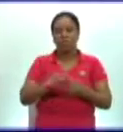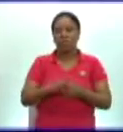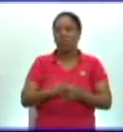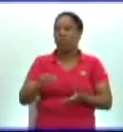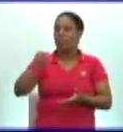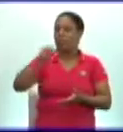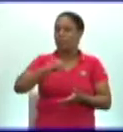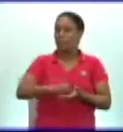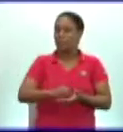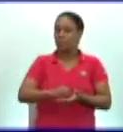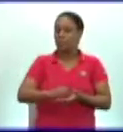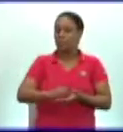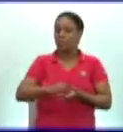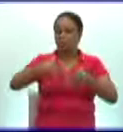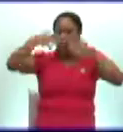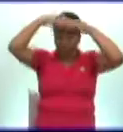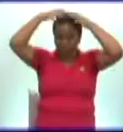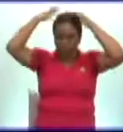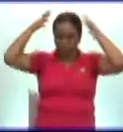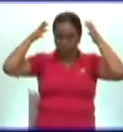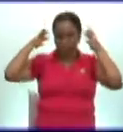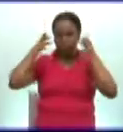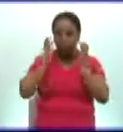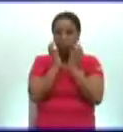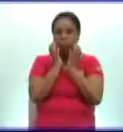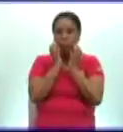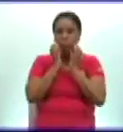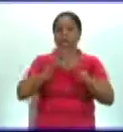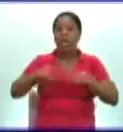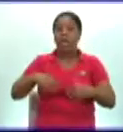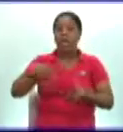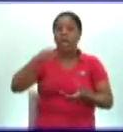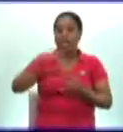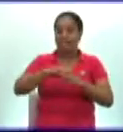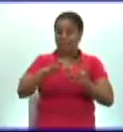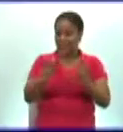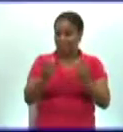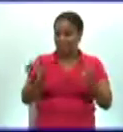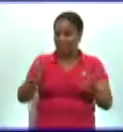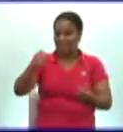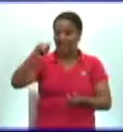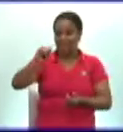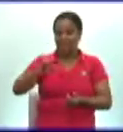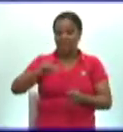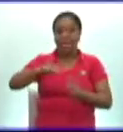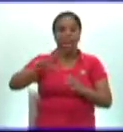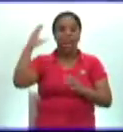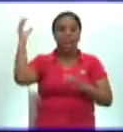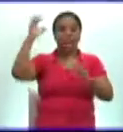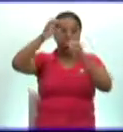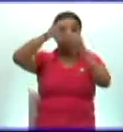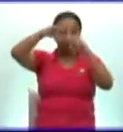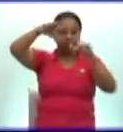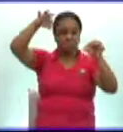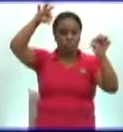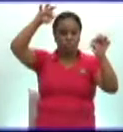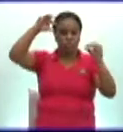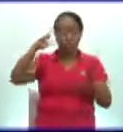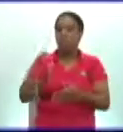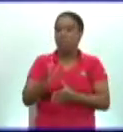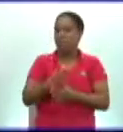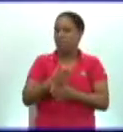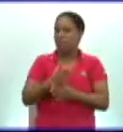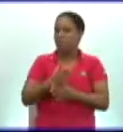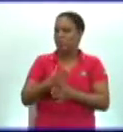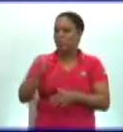un cosmonauta en la Tierra y en la Luna. ¿A qué se debe la diferencia entre dichos